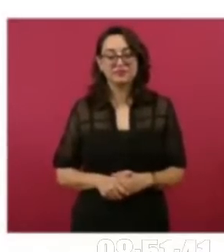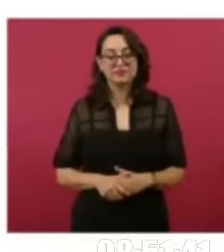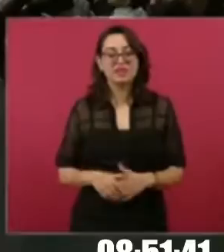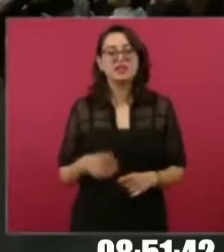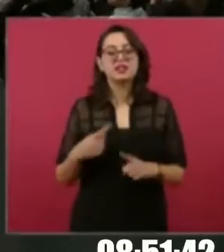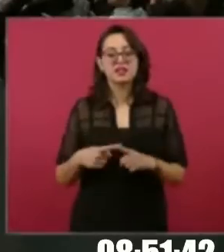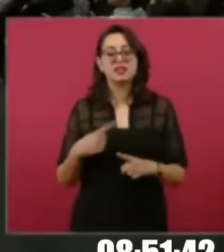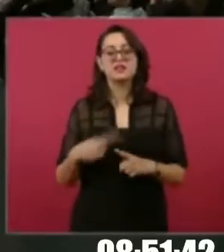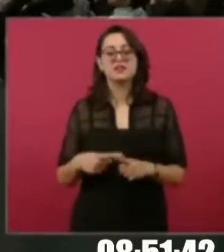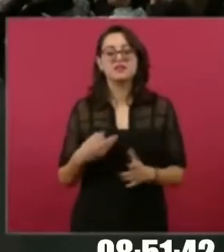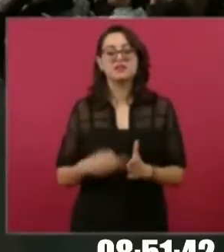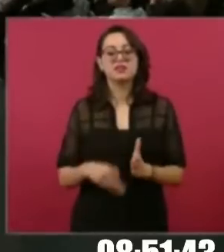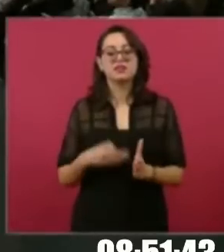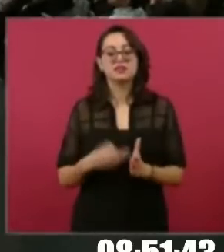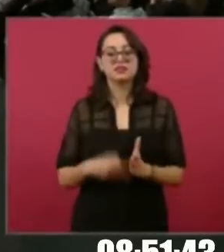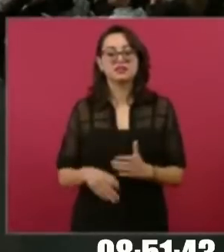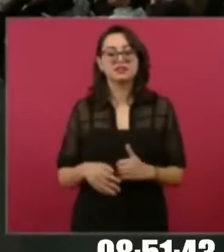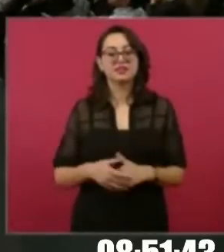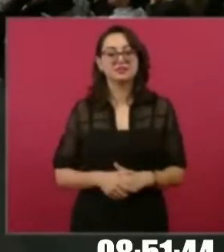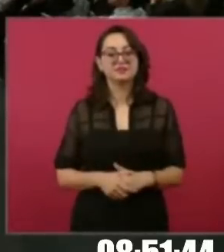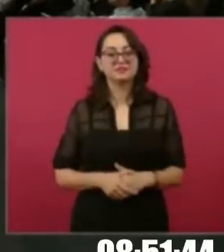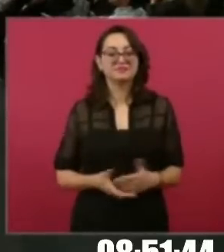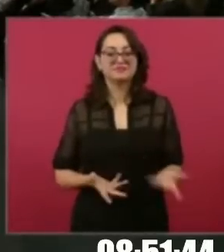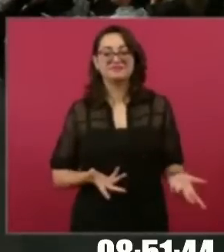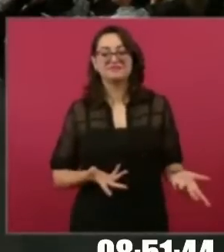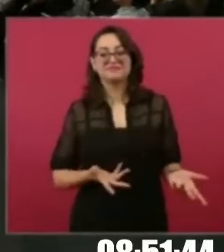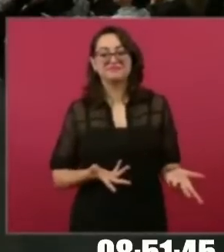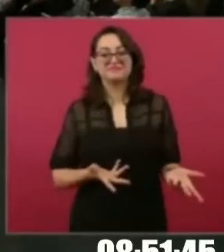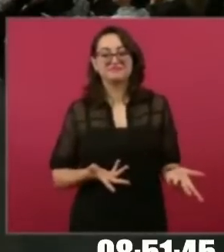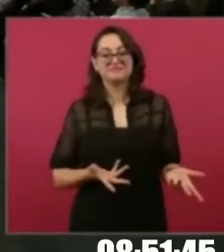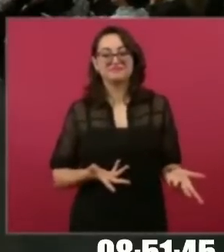uno la prensa ya déjalo